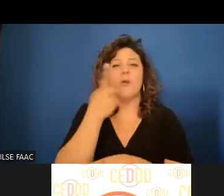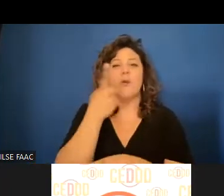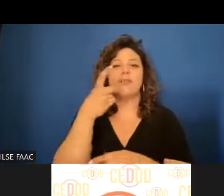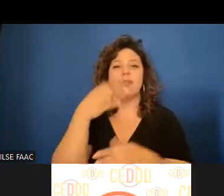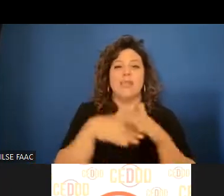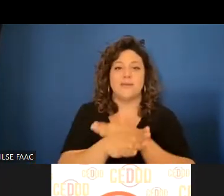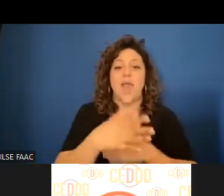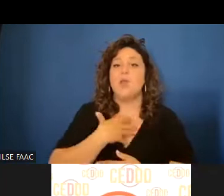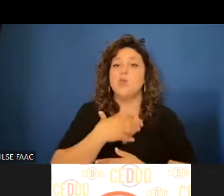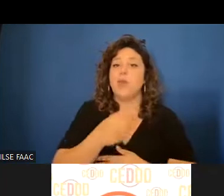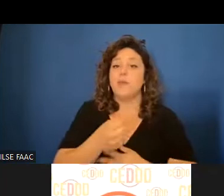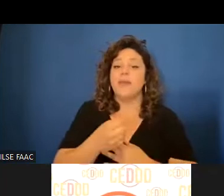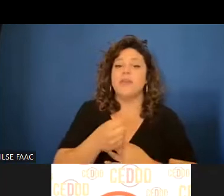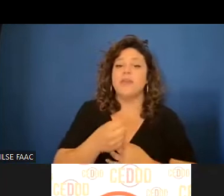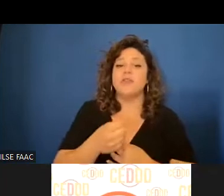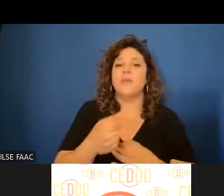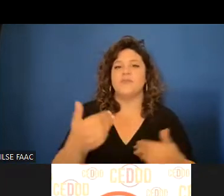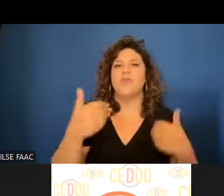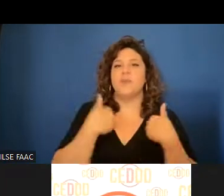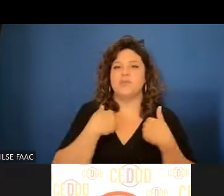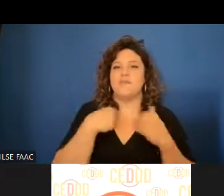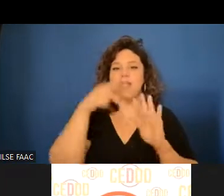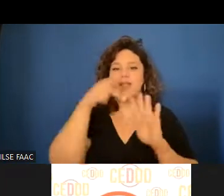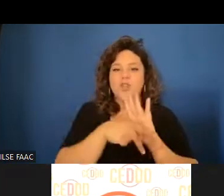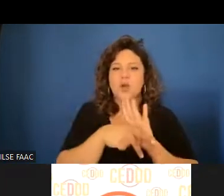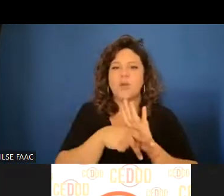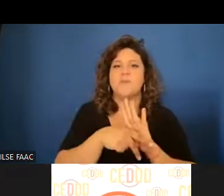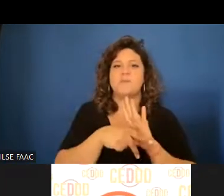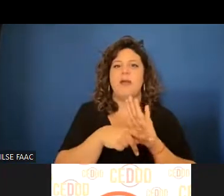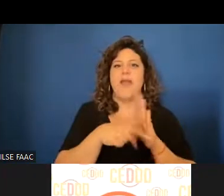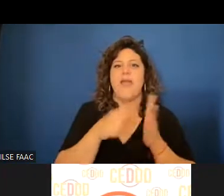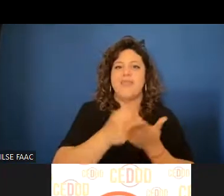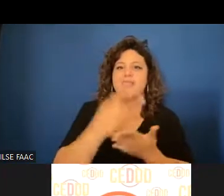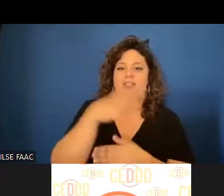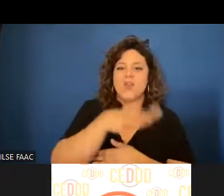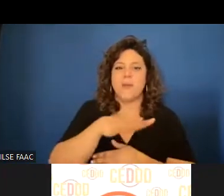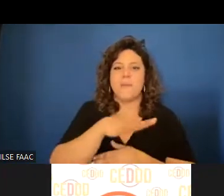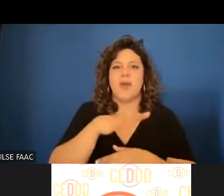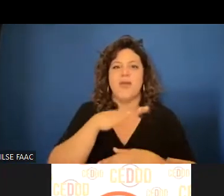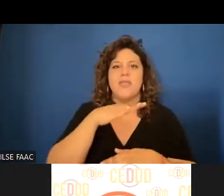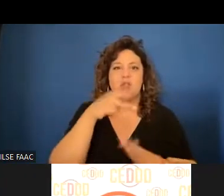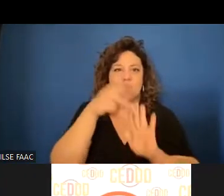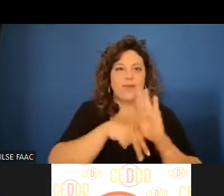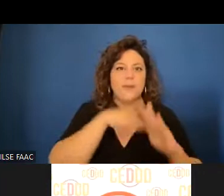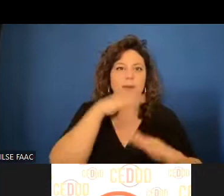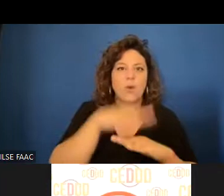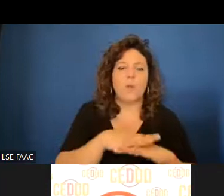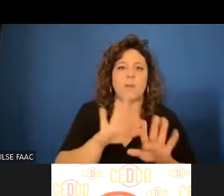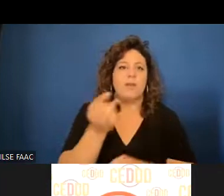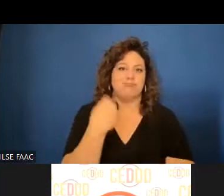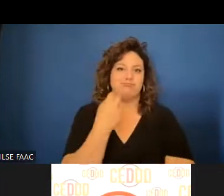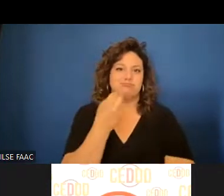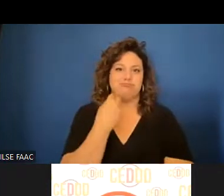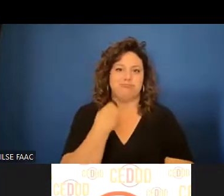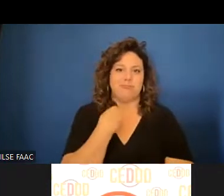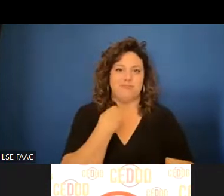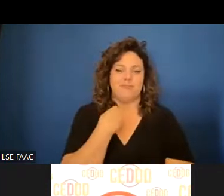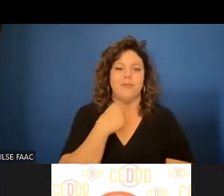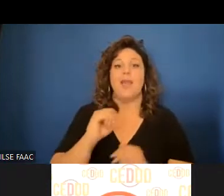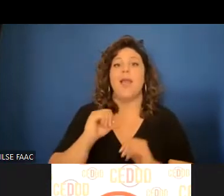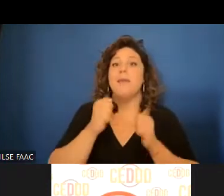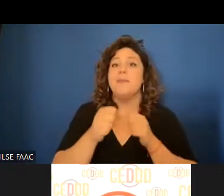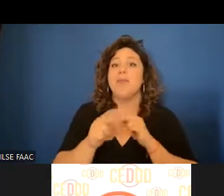ejemplo, sobre todo en el ámbito también de las empresas, Pedro? ¿Crees que es importante pues, que también desde las administraciones o de la